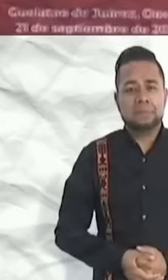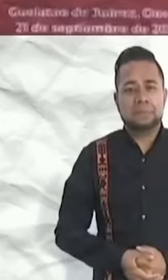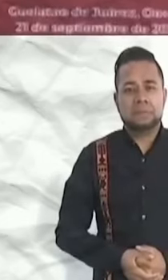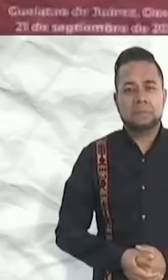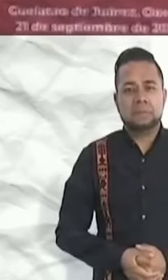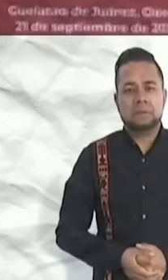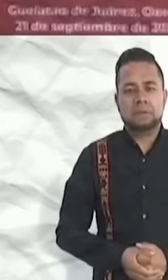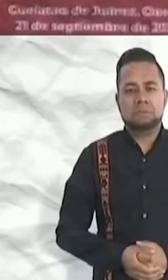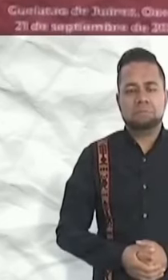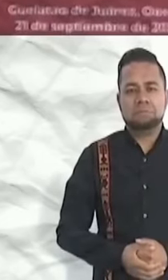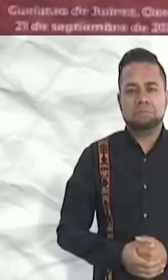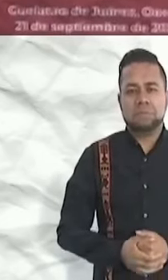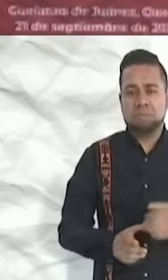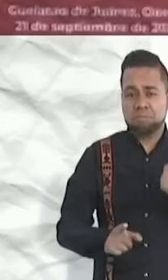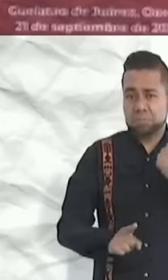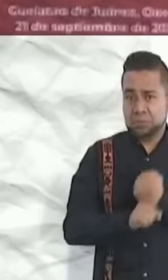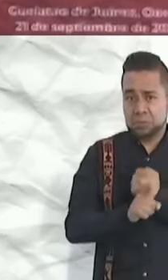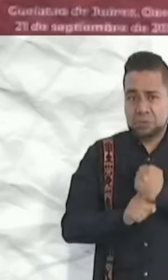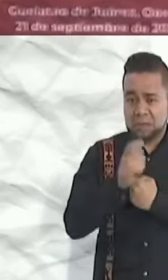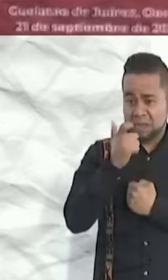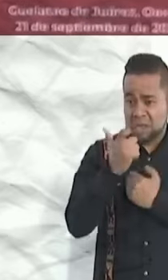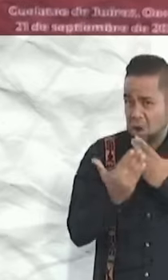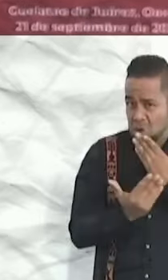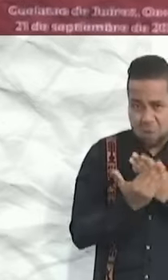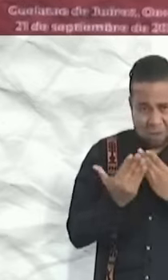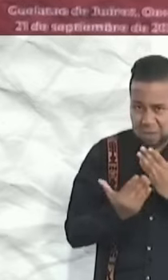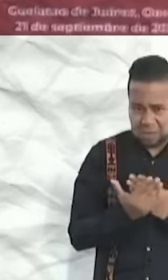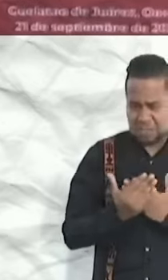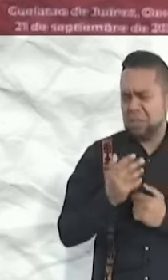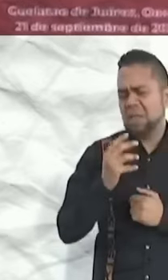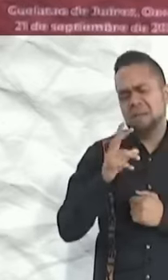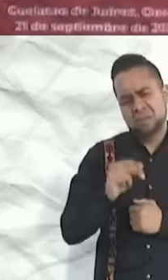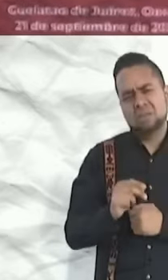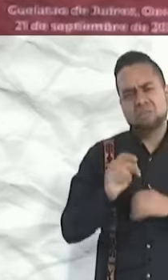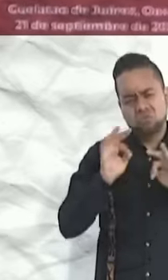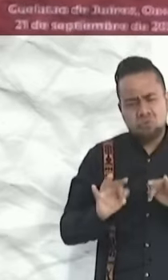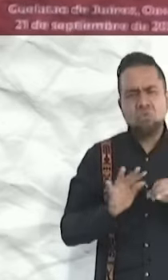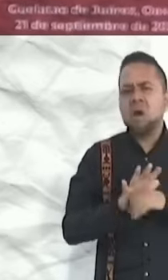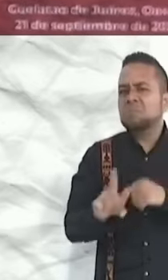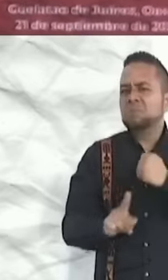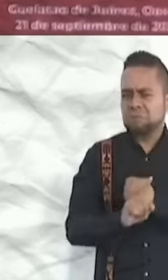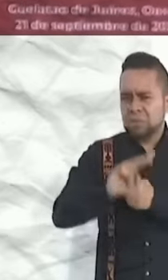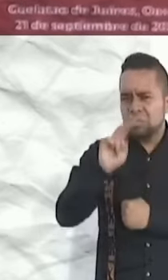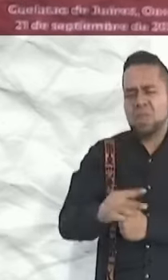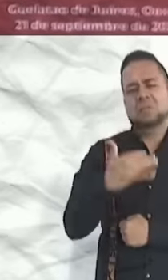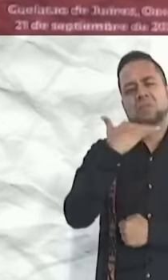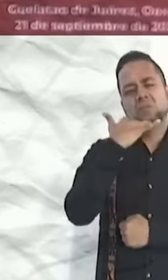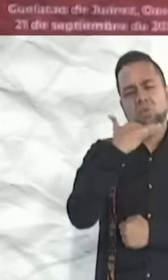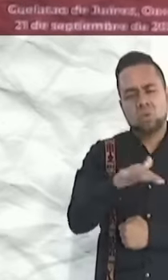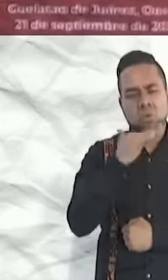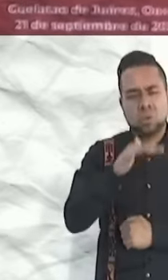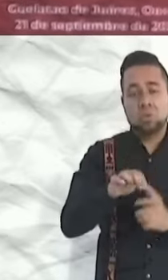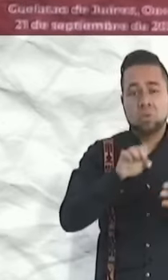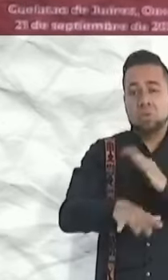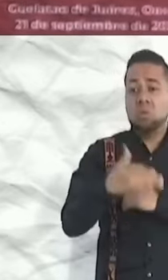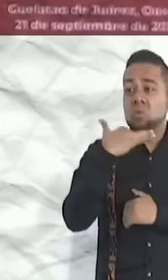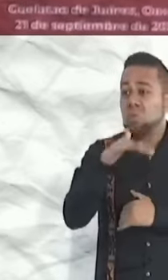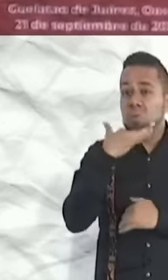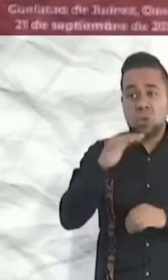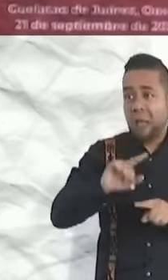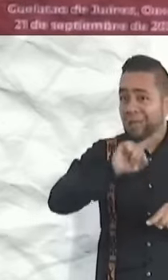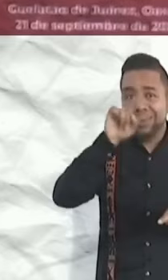es un problema de presupuesto, es un problema de corrupción. Claro. Entonces, si se acaba con la corrupción,